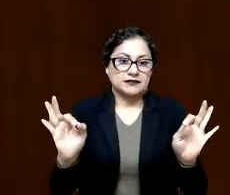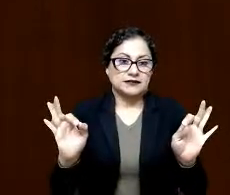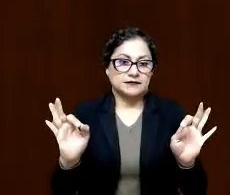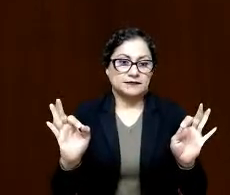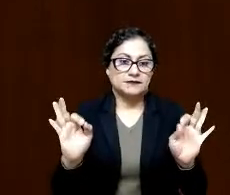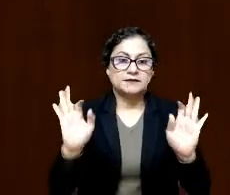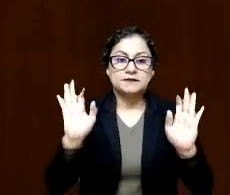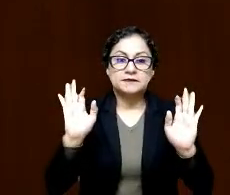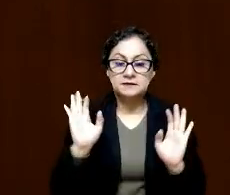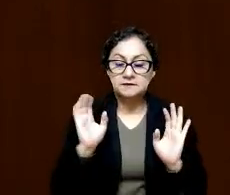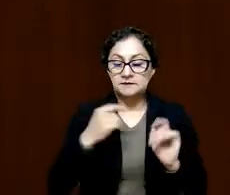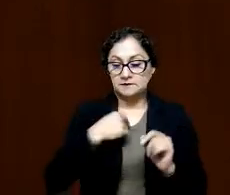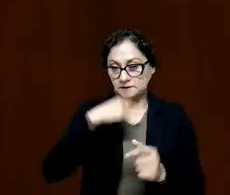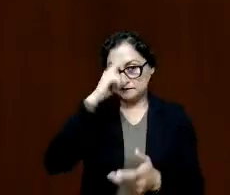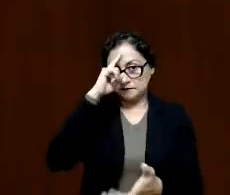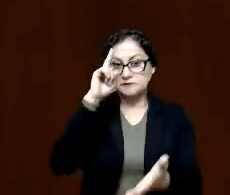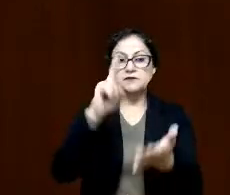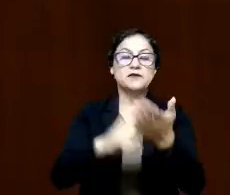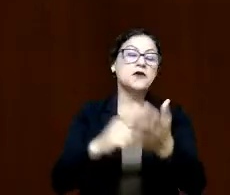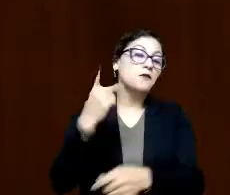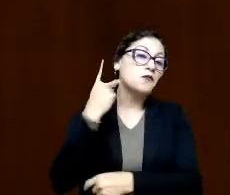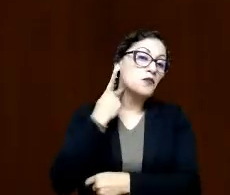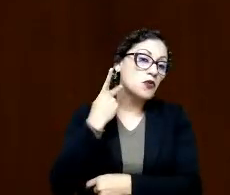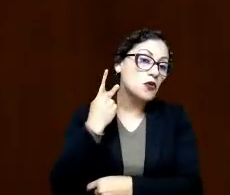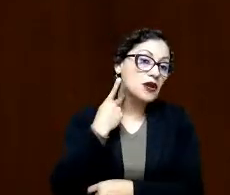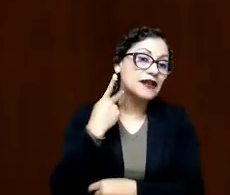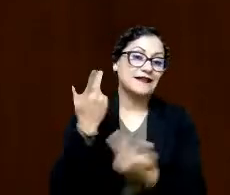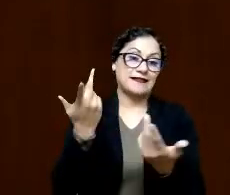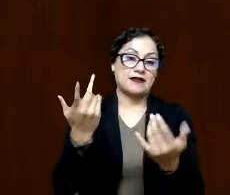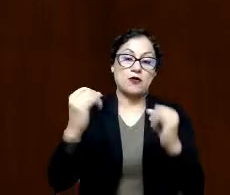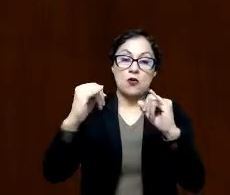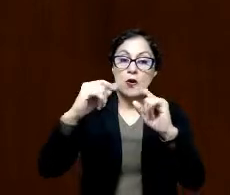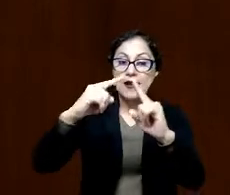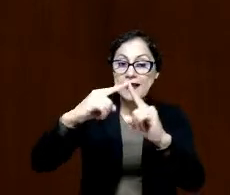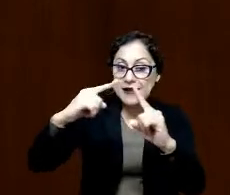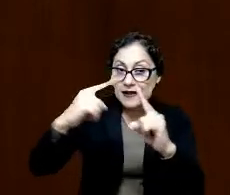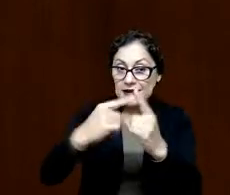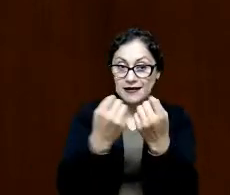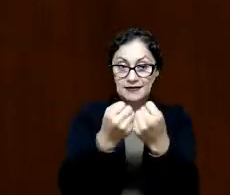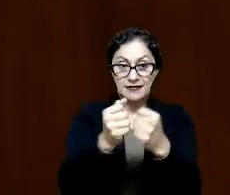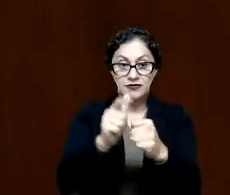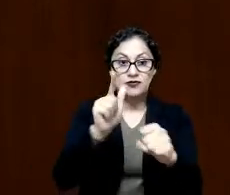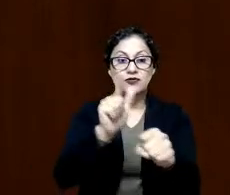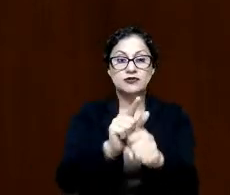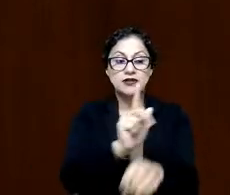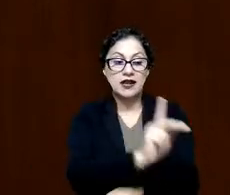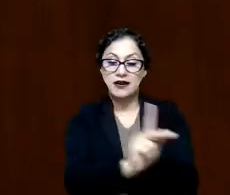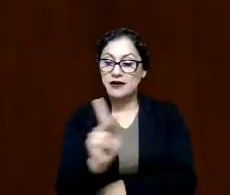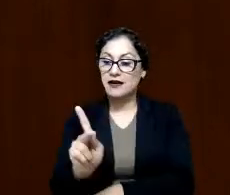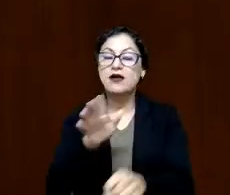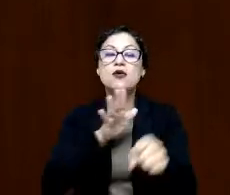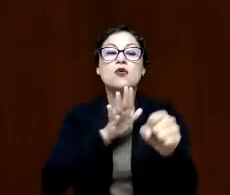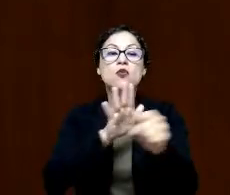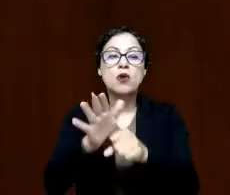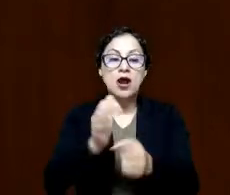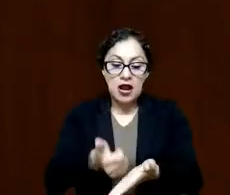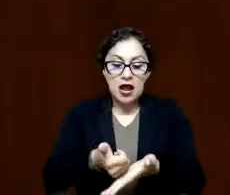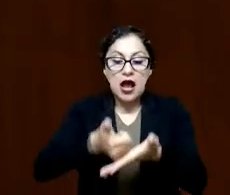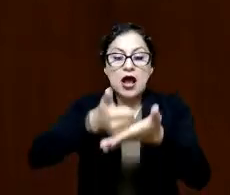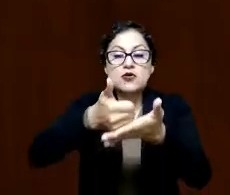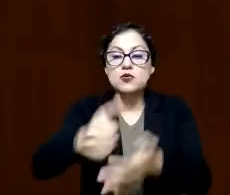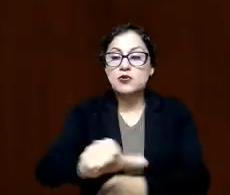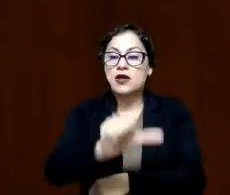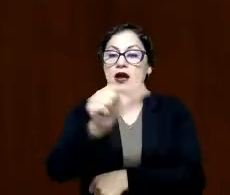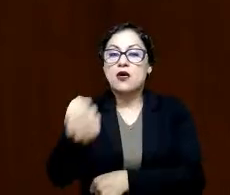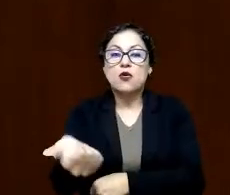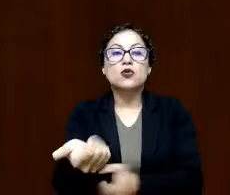la política y la iglesia social en algo coinciden, en el bienestar común, en ayudar al otro, en tenderle la mano al que